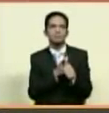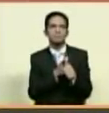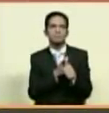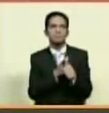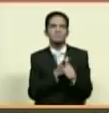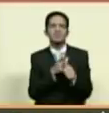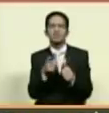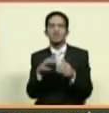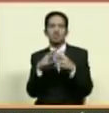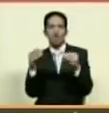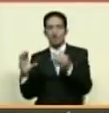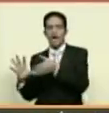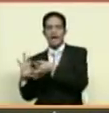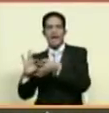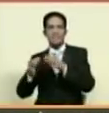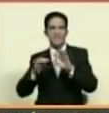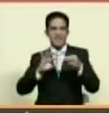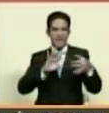desde